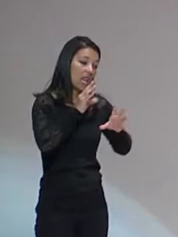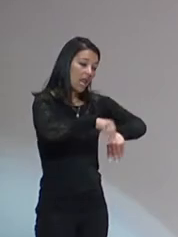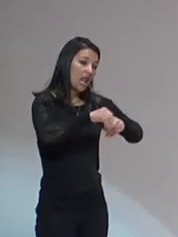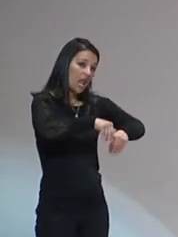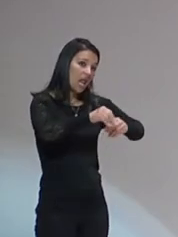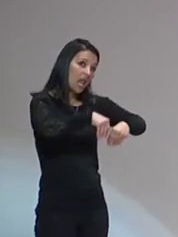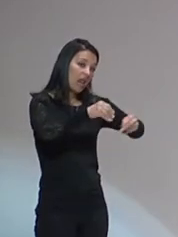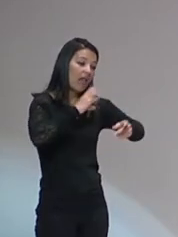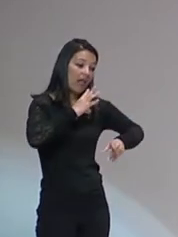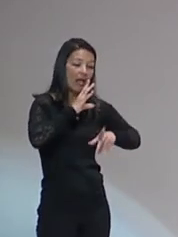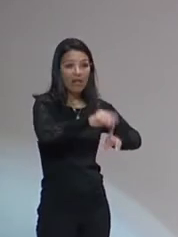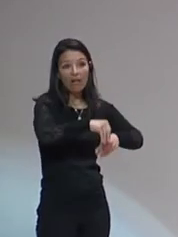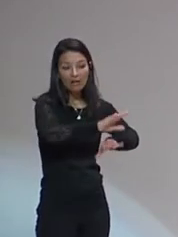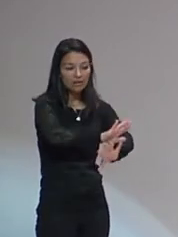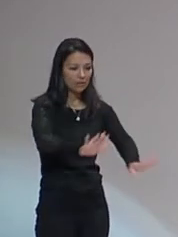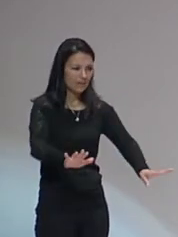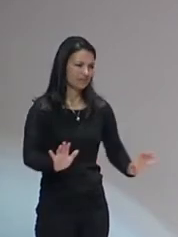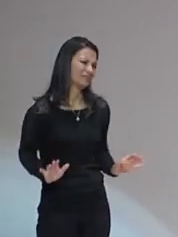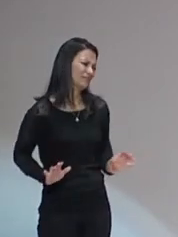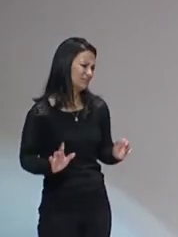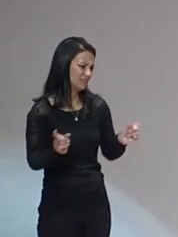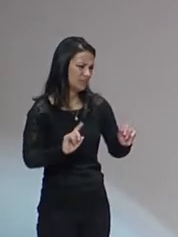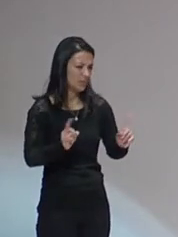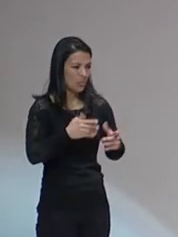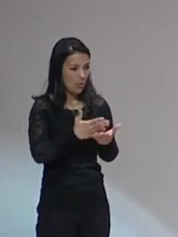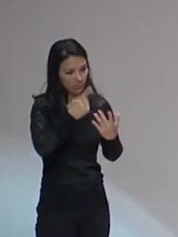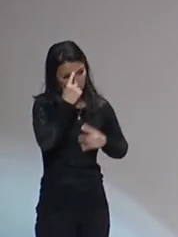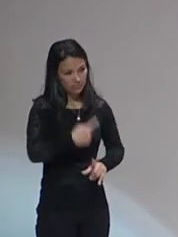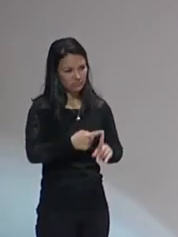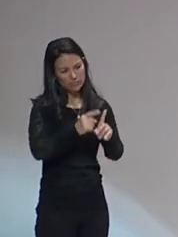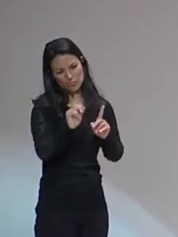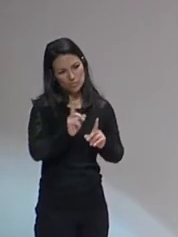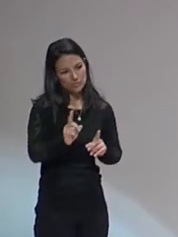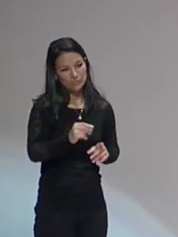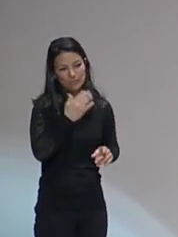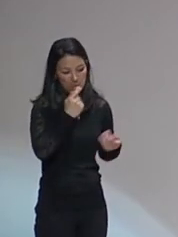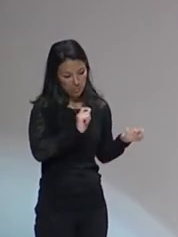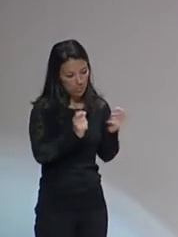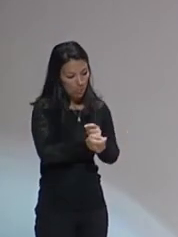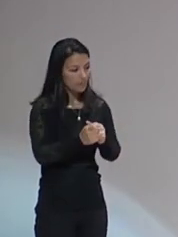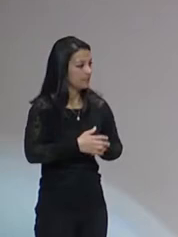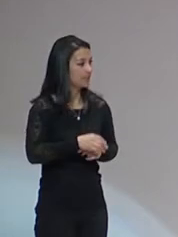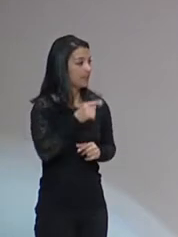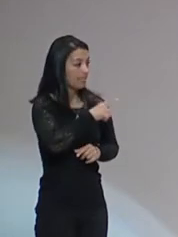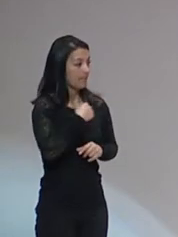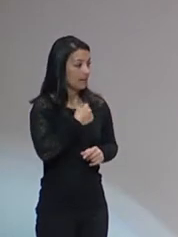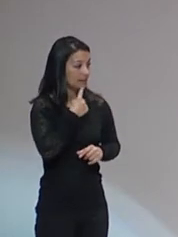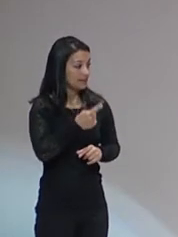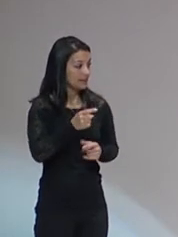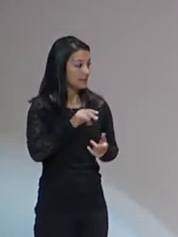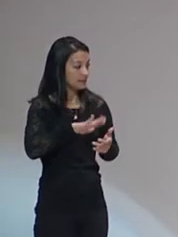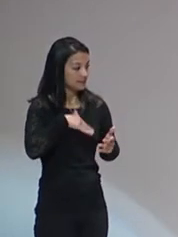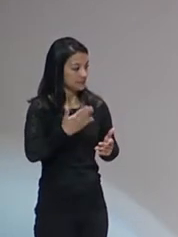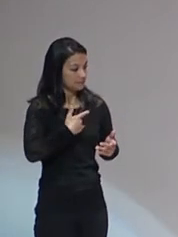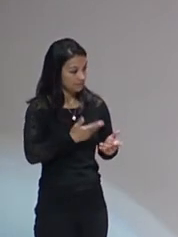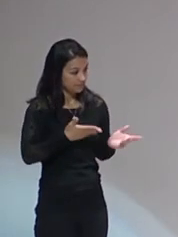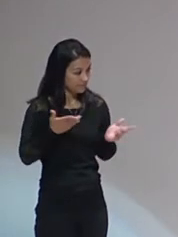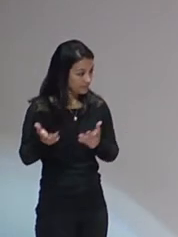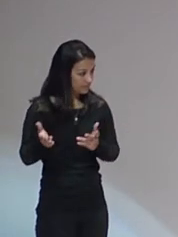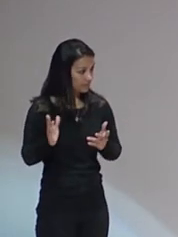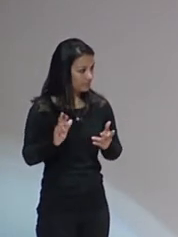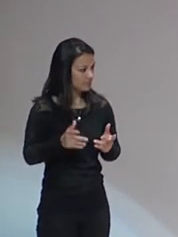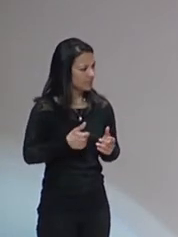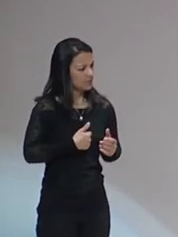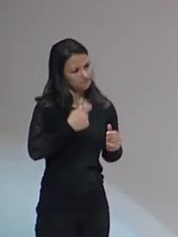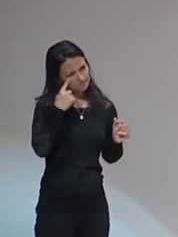contenidos positivos, para llamarlos así. Entonces aquí viene una pregunta que la tomo de lo que tú dices y de nuevo les paso el micrófono, y es, ¿hasta